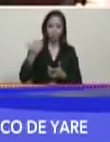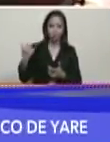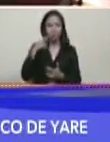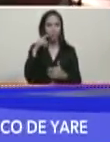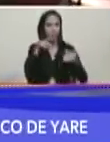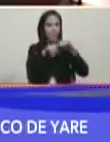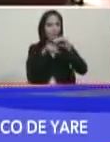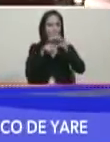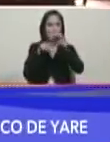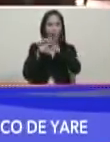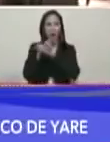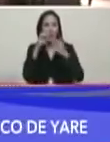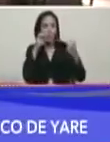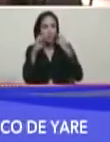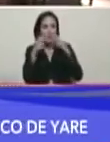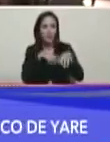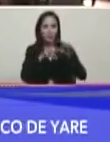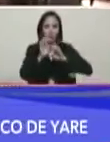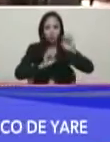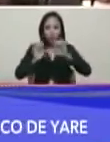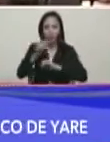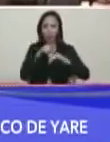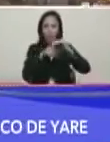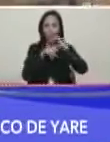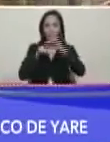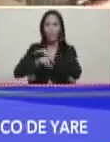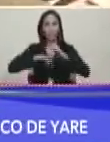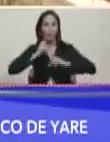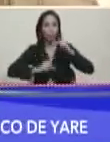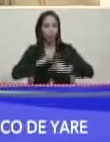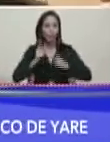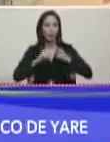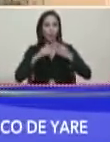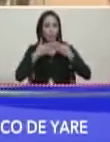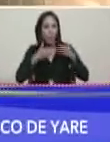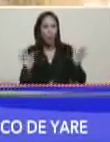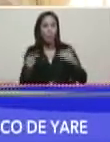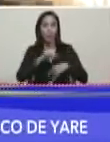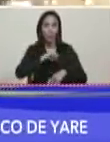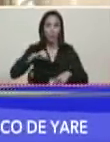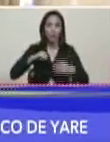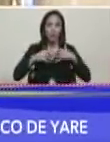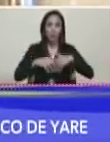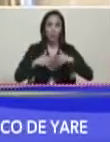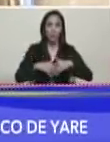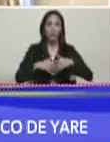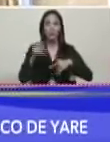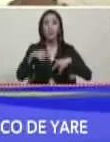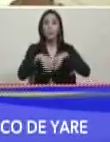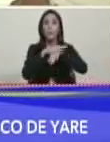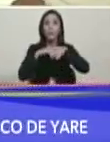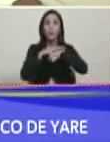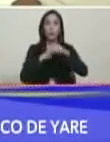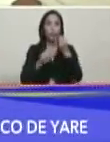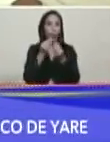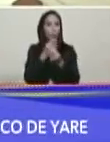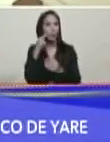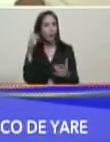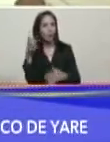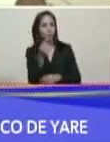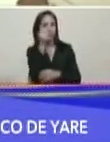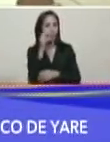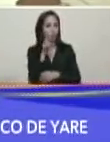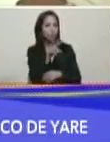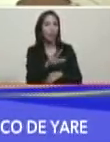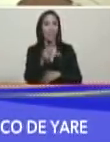las plantas productivas, públicas y privadas, y con el ministro de Alimentación encontramos esta planta que tenía ya